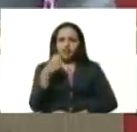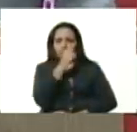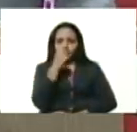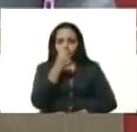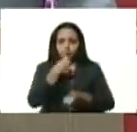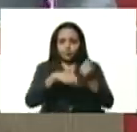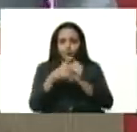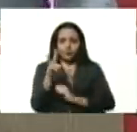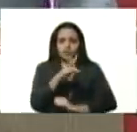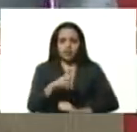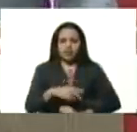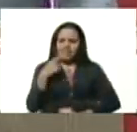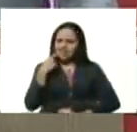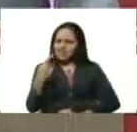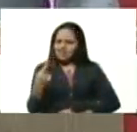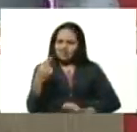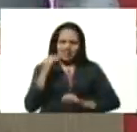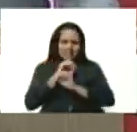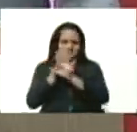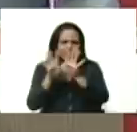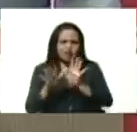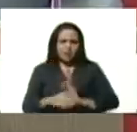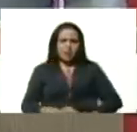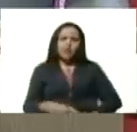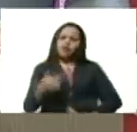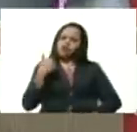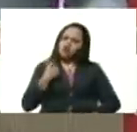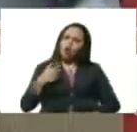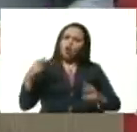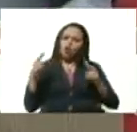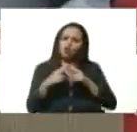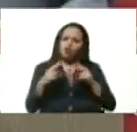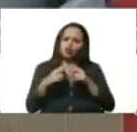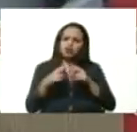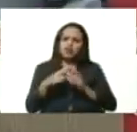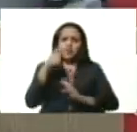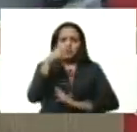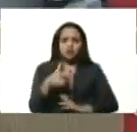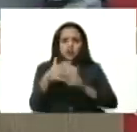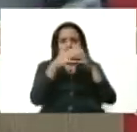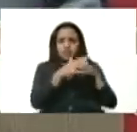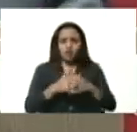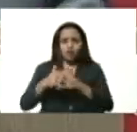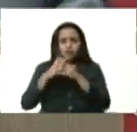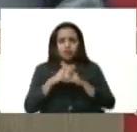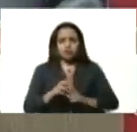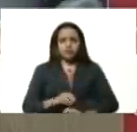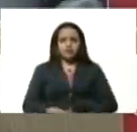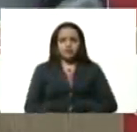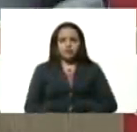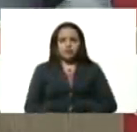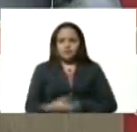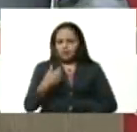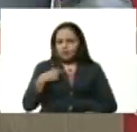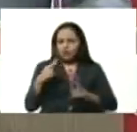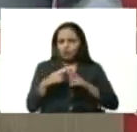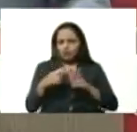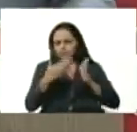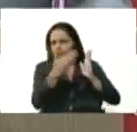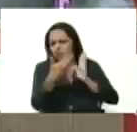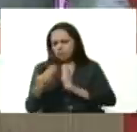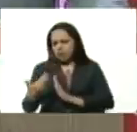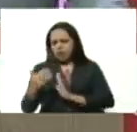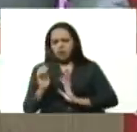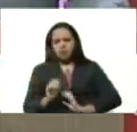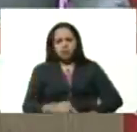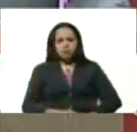Alcalá Cordones lo dice con lujo de detalles. Yo no conocí a ese gringo, es decir, a Jordan Gudró, me lo trajo la gente